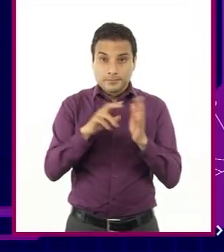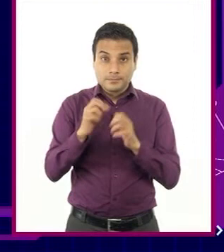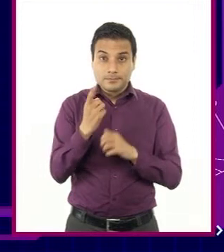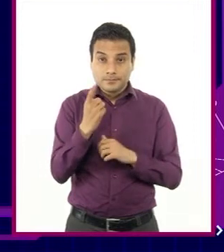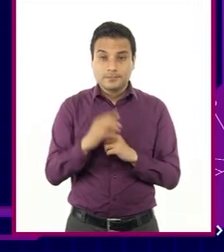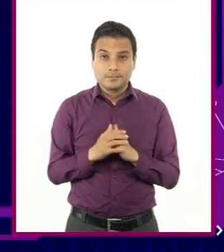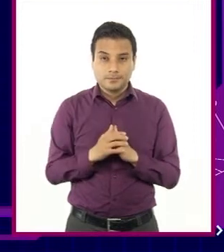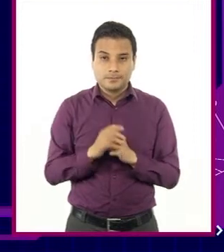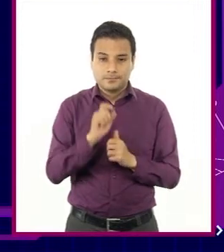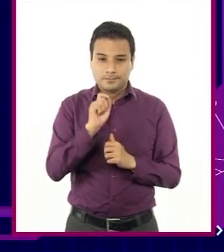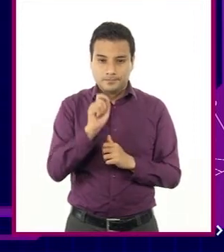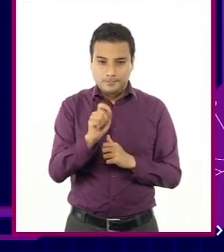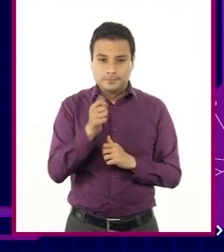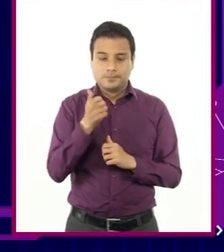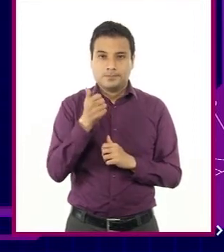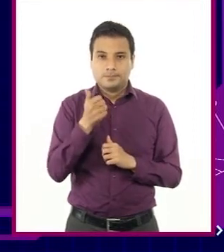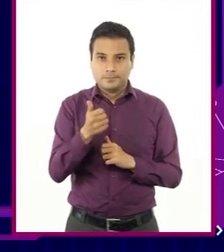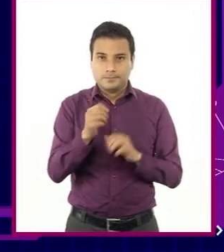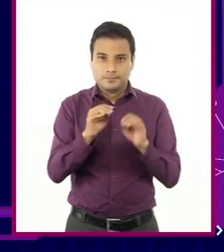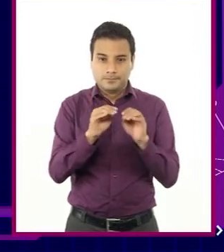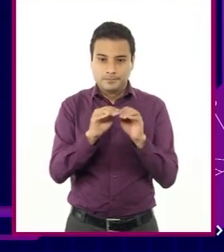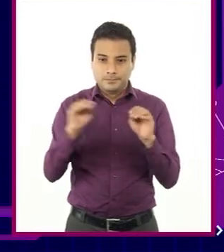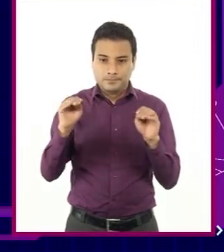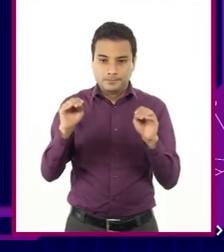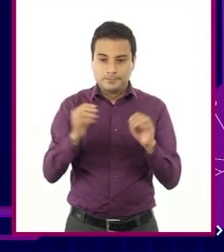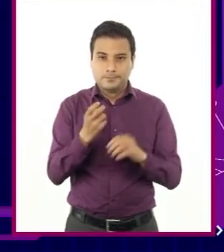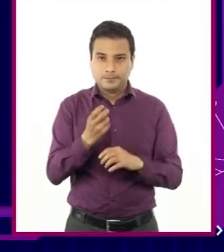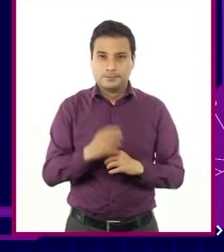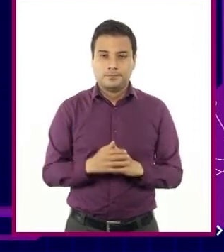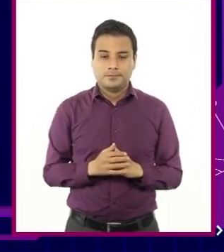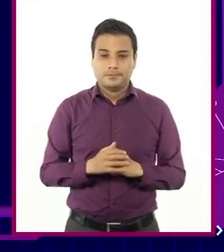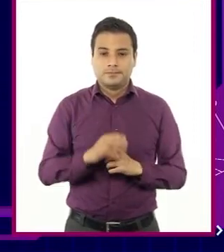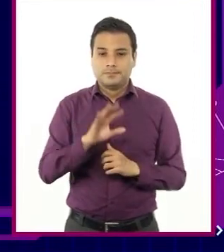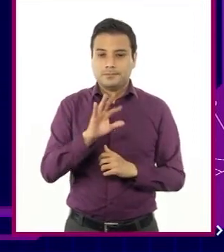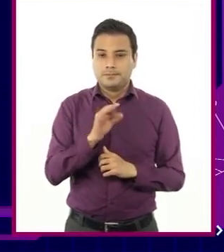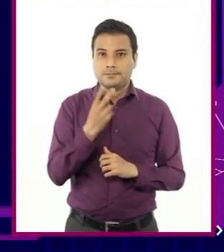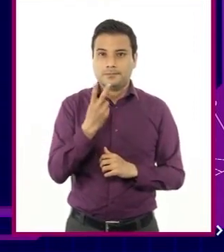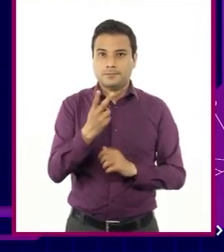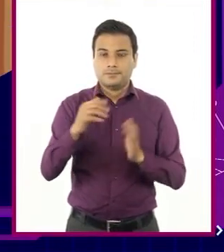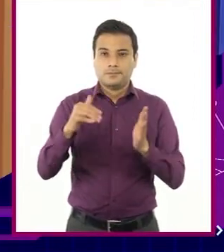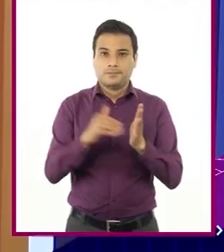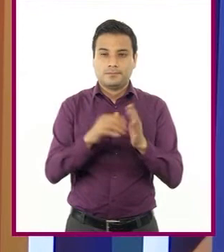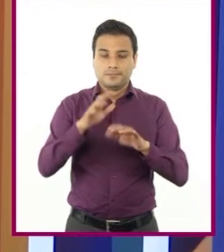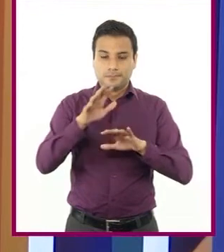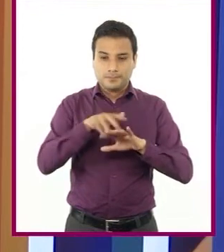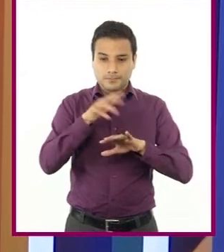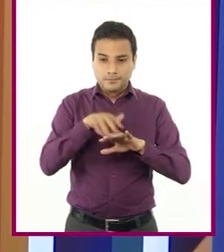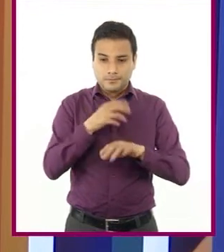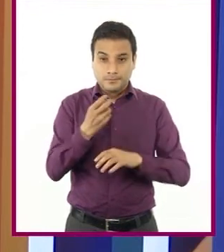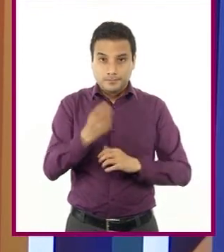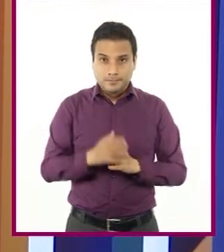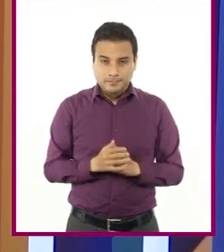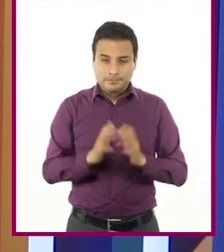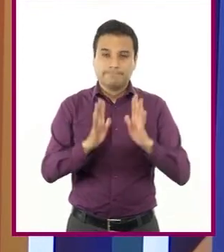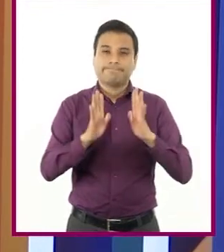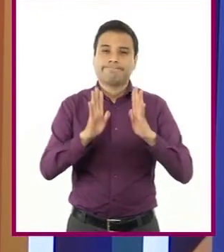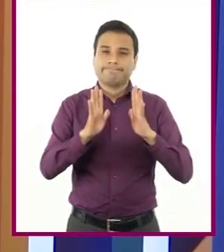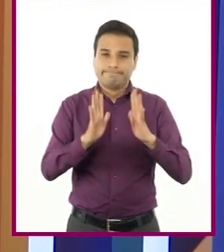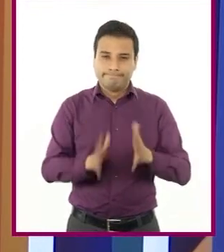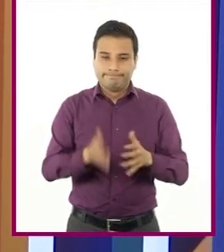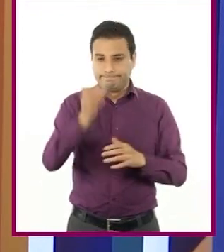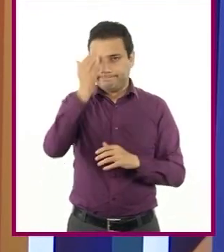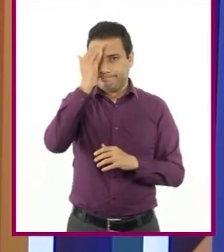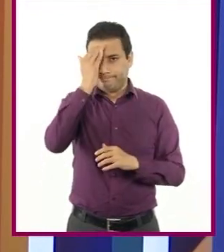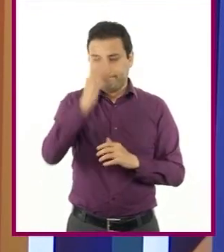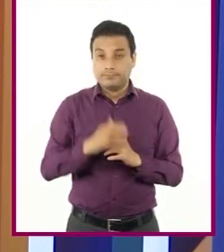12.801.6 metros, que corresponden a la equivalencia con 42.000 pies. Con esto podemos afirmar que la altura de la eficiencia